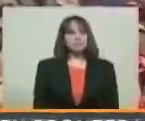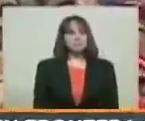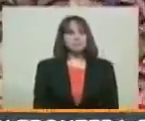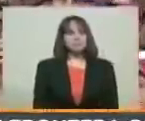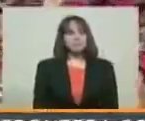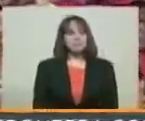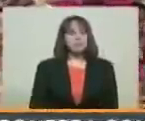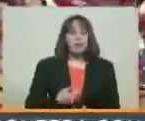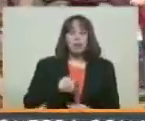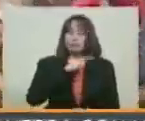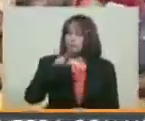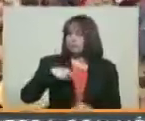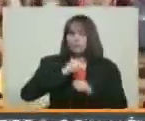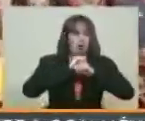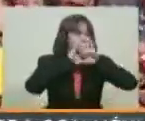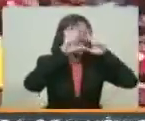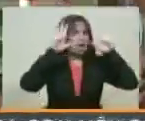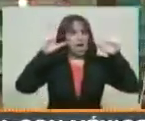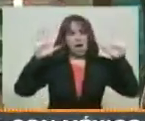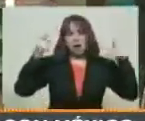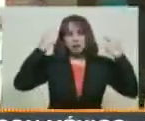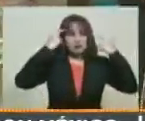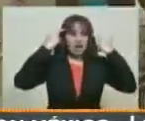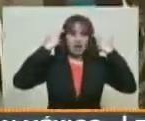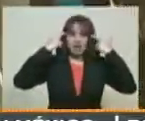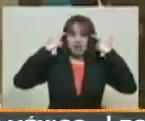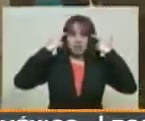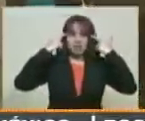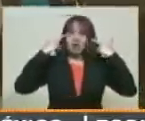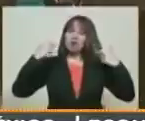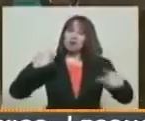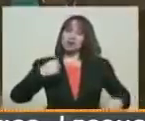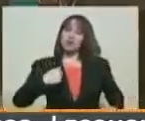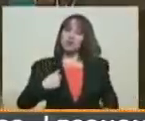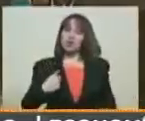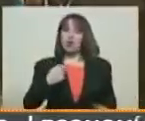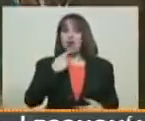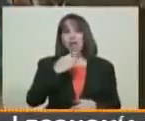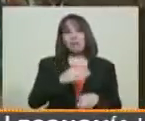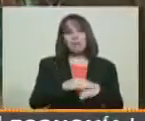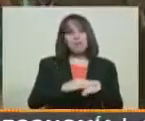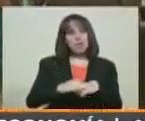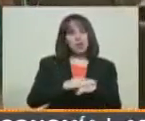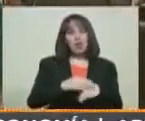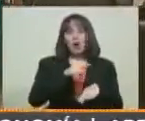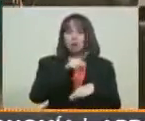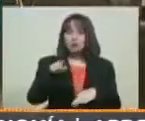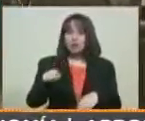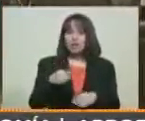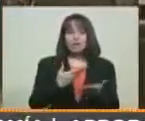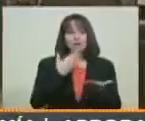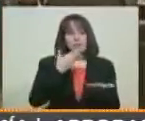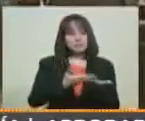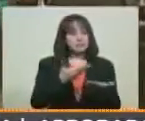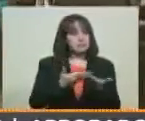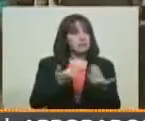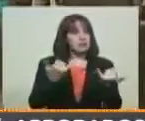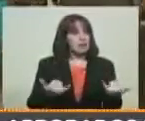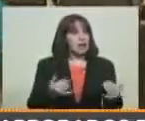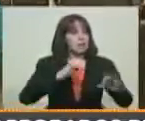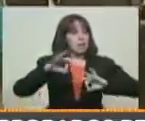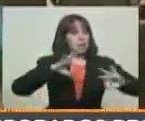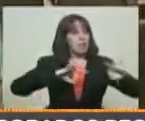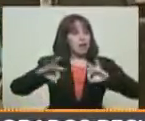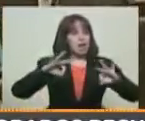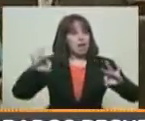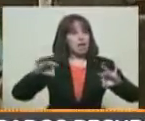Estamos muy claros. Por eso yo le pido a todo el pueblo de Venezuela que nos preparemos para